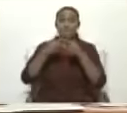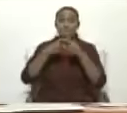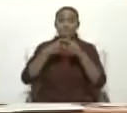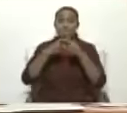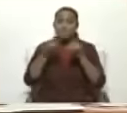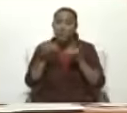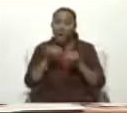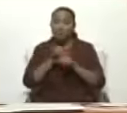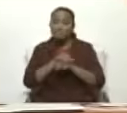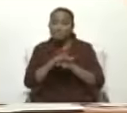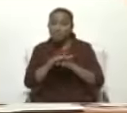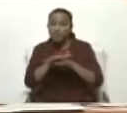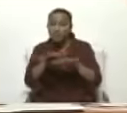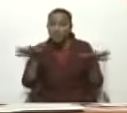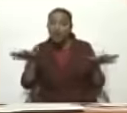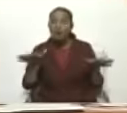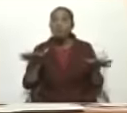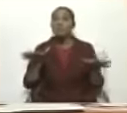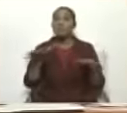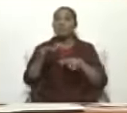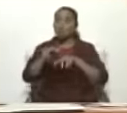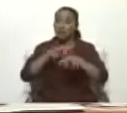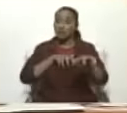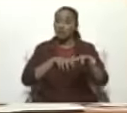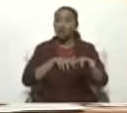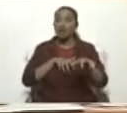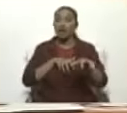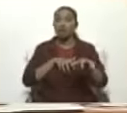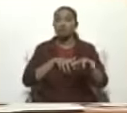estará multiplicado? Pues está por 10.